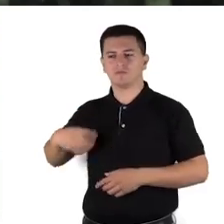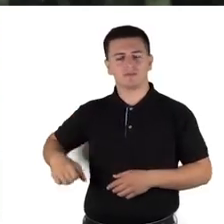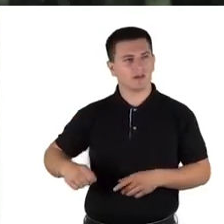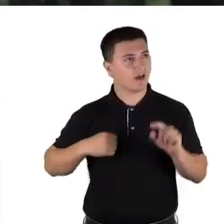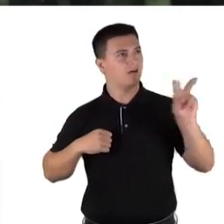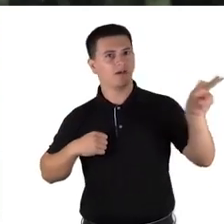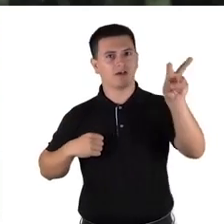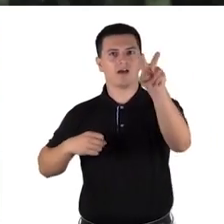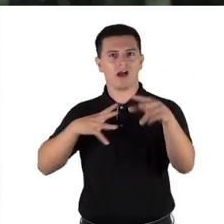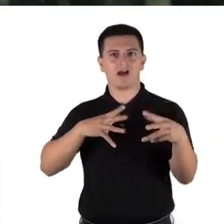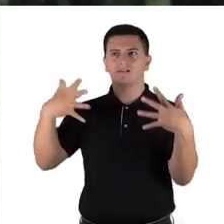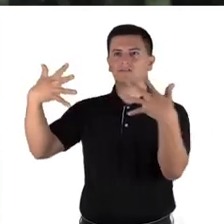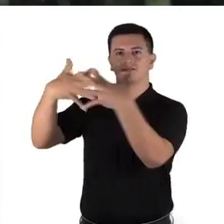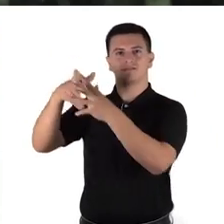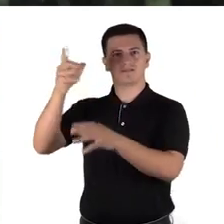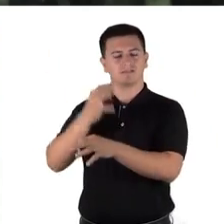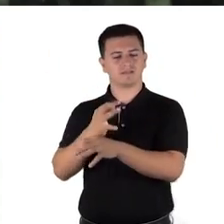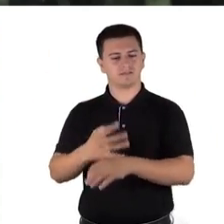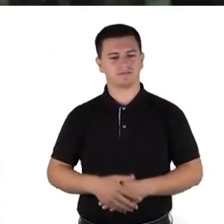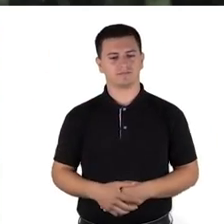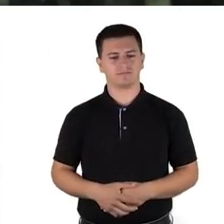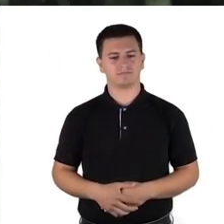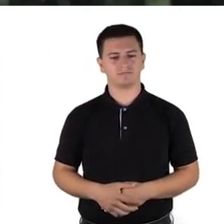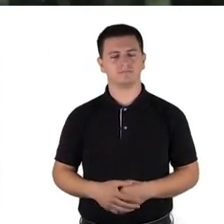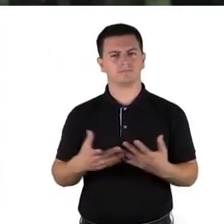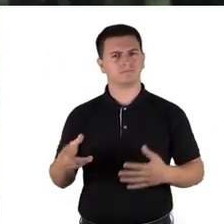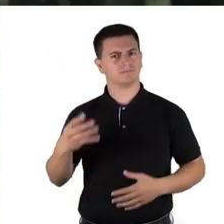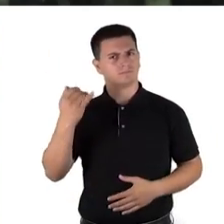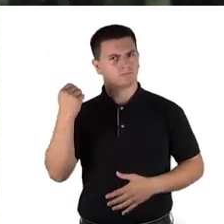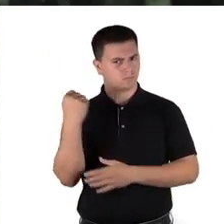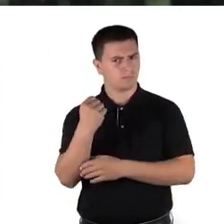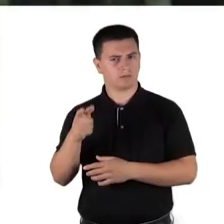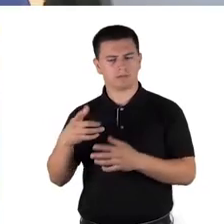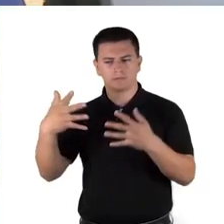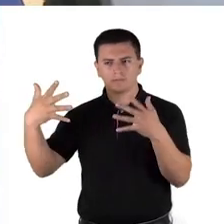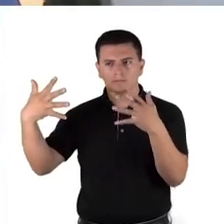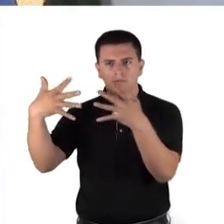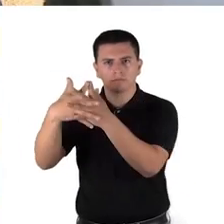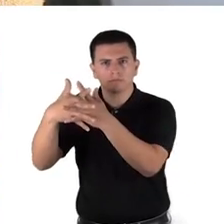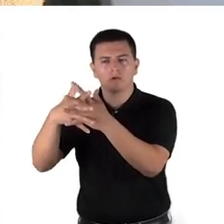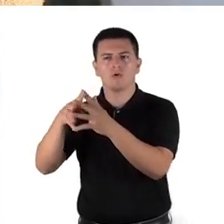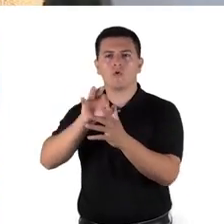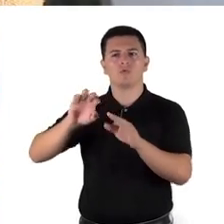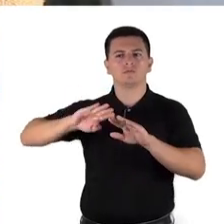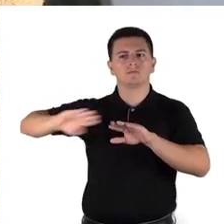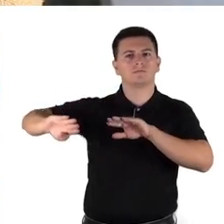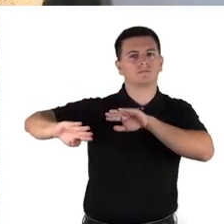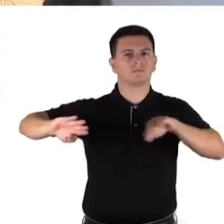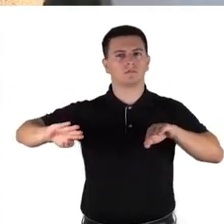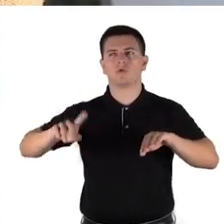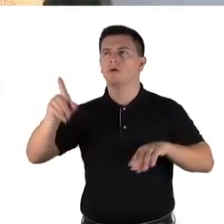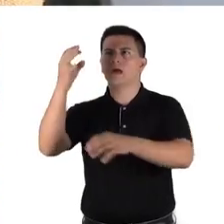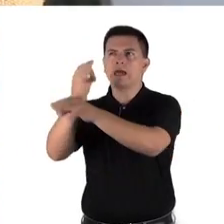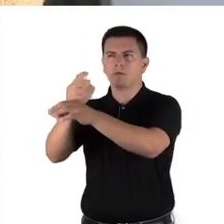un sentido real a lo que el niño aprendió, digamos, de manera abstracta en la escuela. ¿Tiene que ir en conjunto, pues,